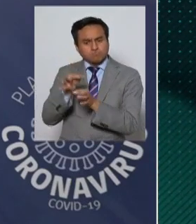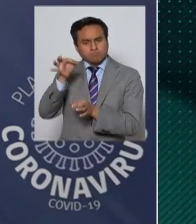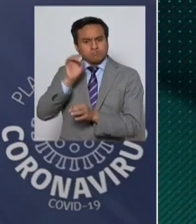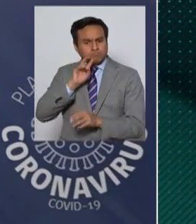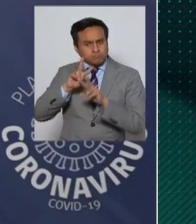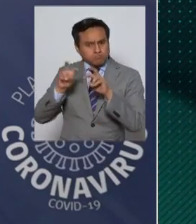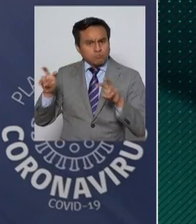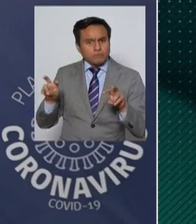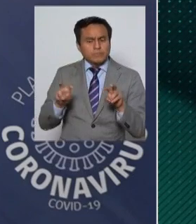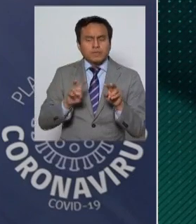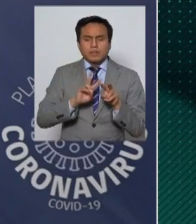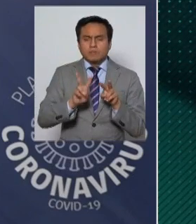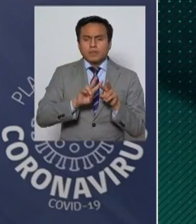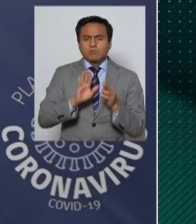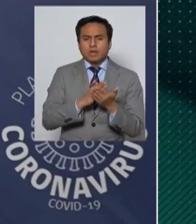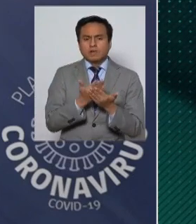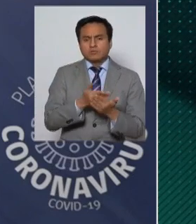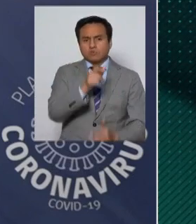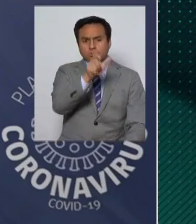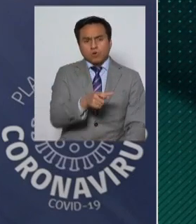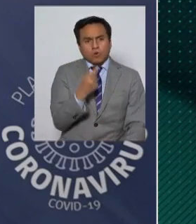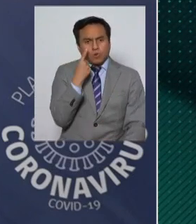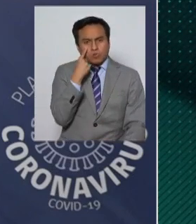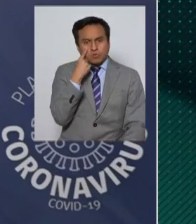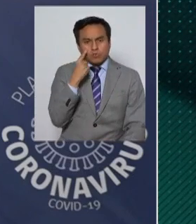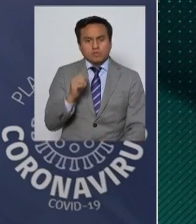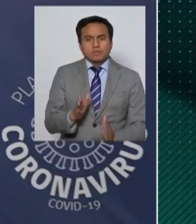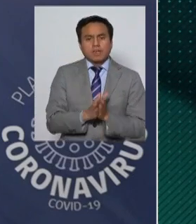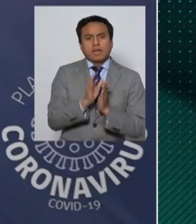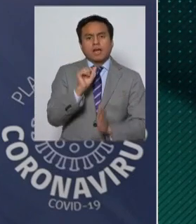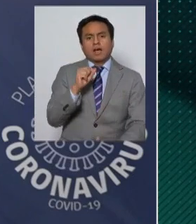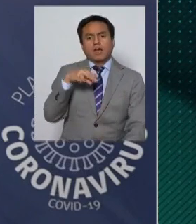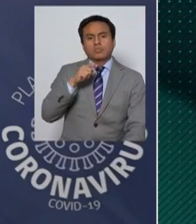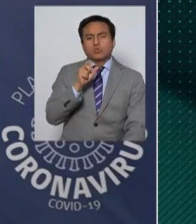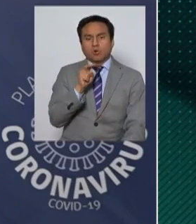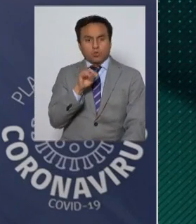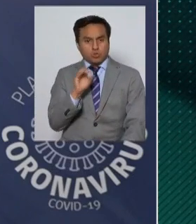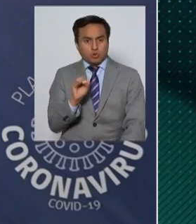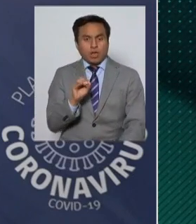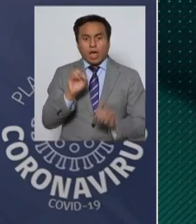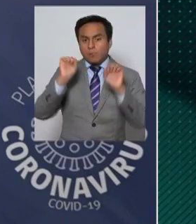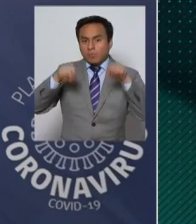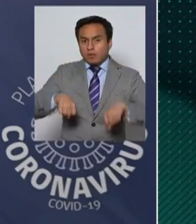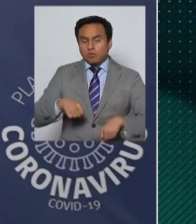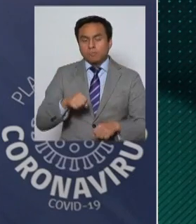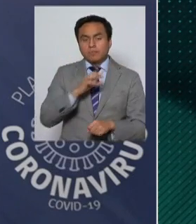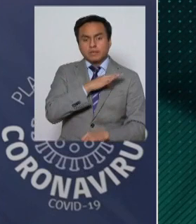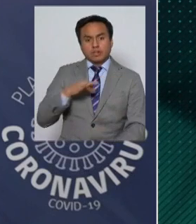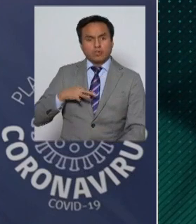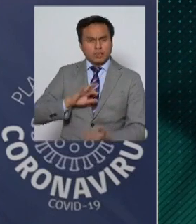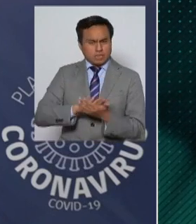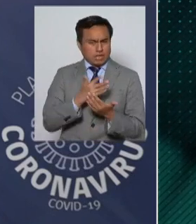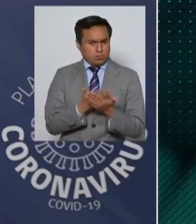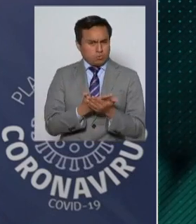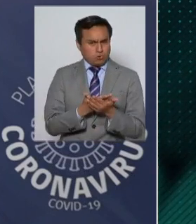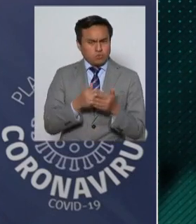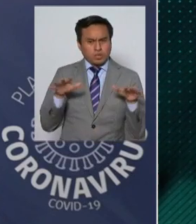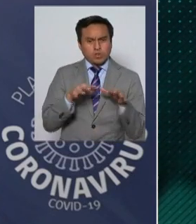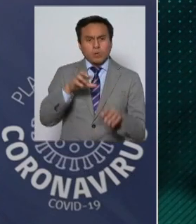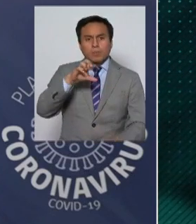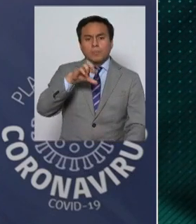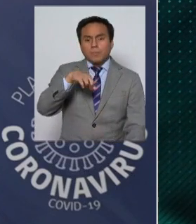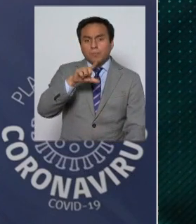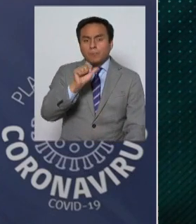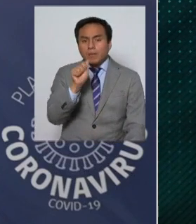a este tratamiento, a este caso que se conoció en San Antonio. ¿Está aprobado por el Ministerio de Salud la utilización de plasma